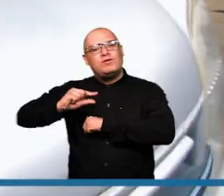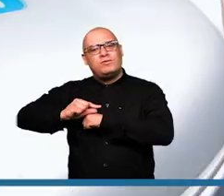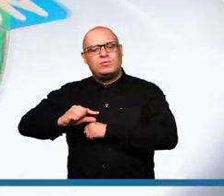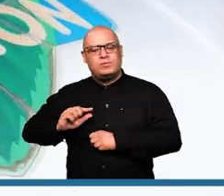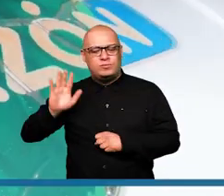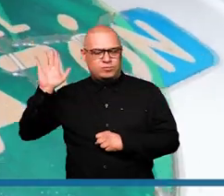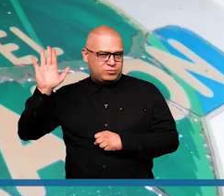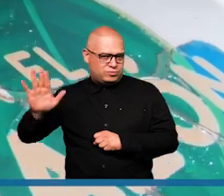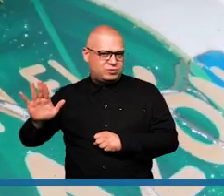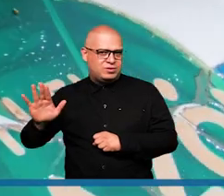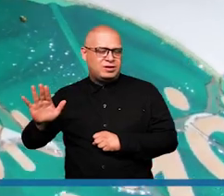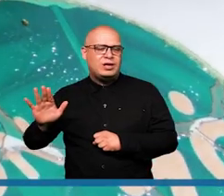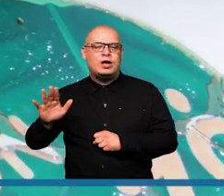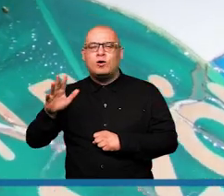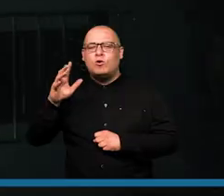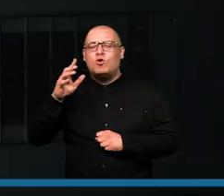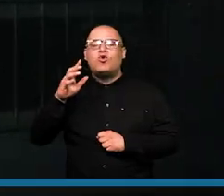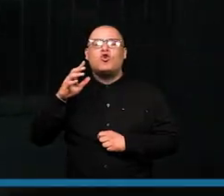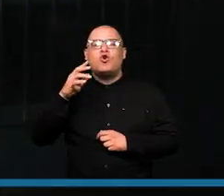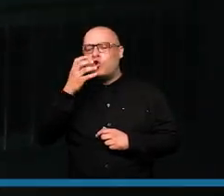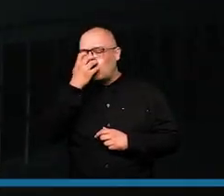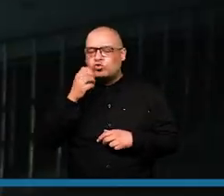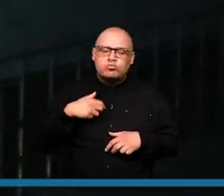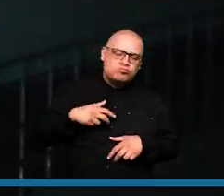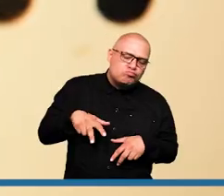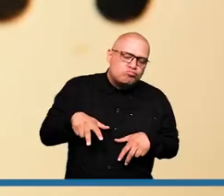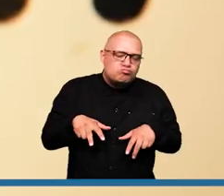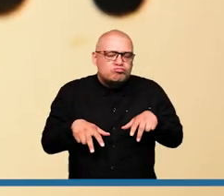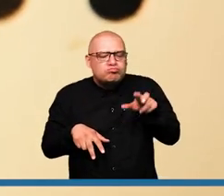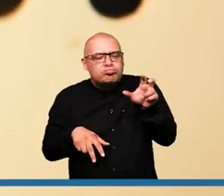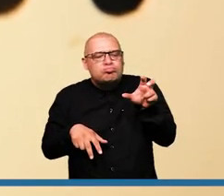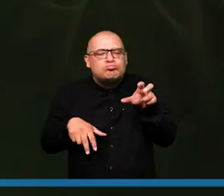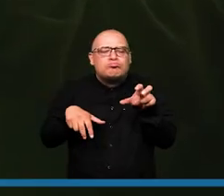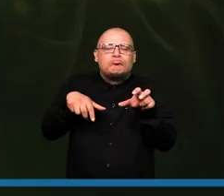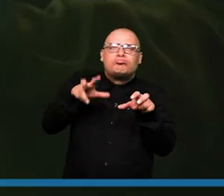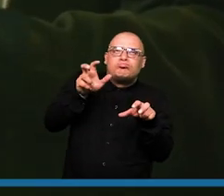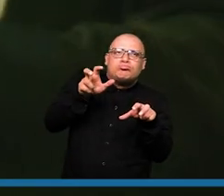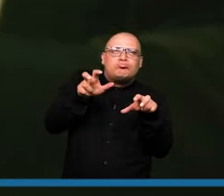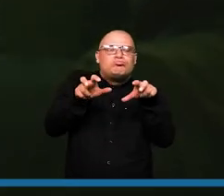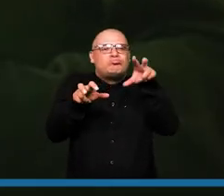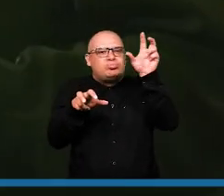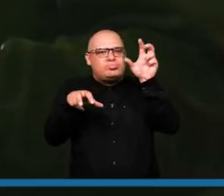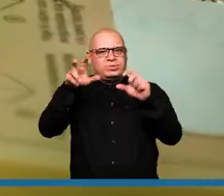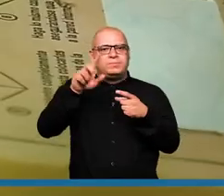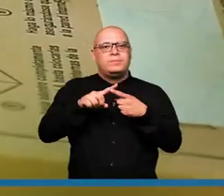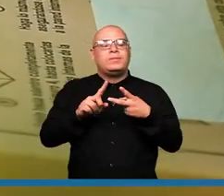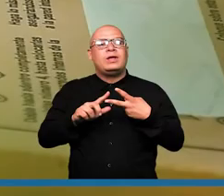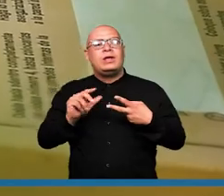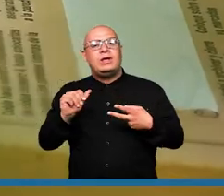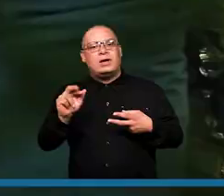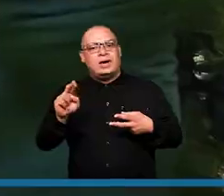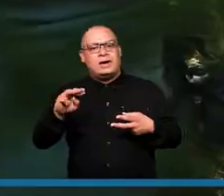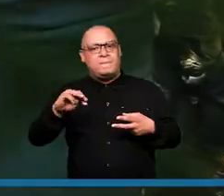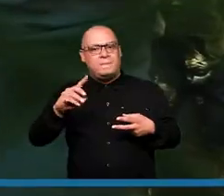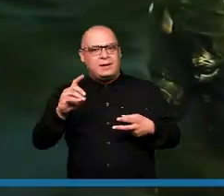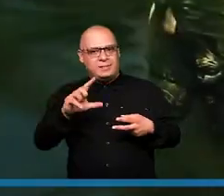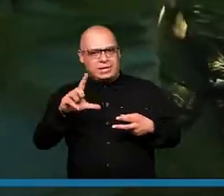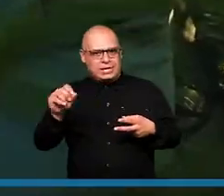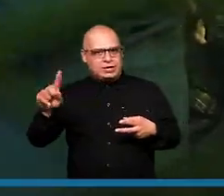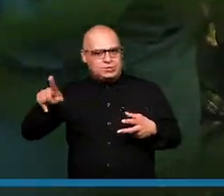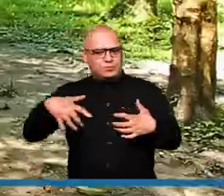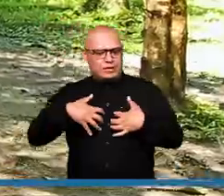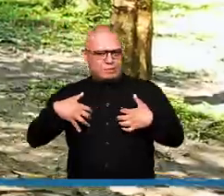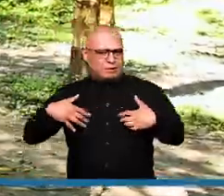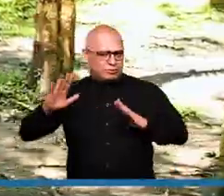hormigueros. Este quizás es el trabajo más bonito del proceso de que se realiza entre las dos instituciones, porque